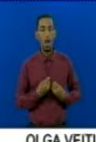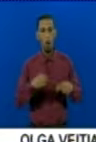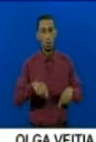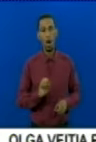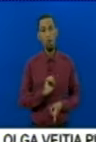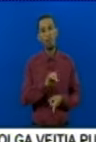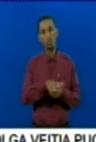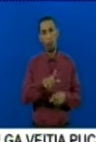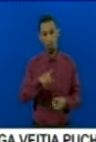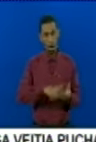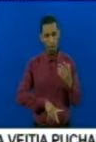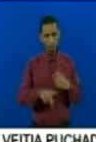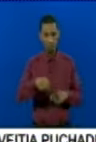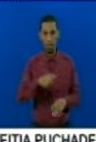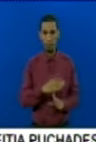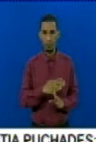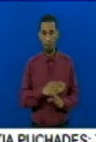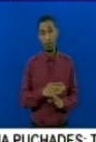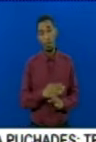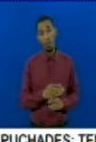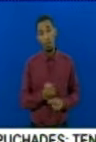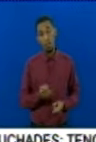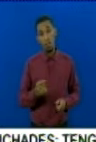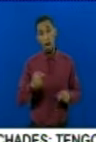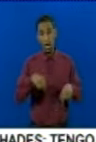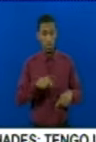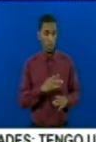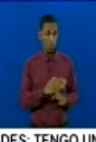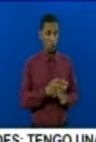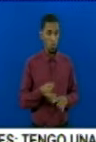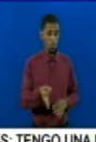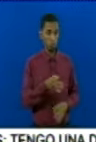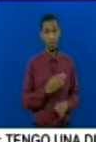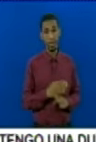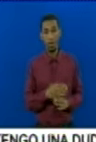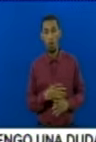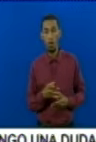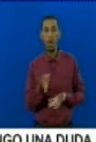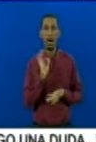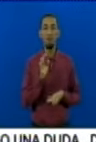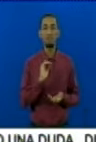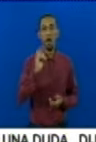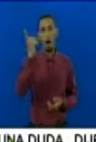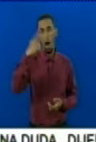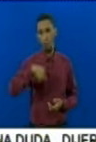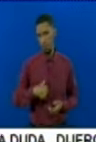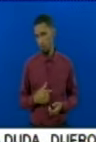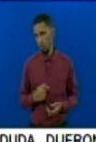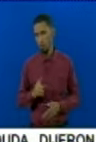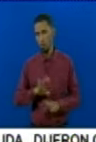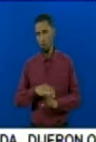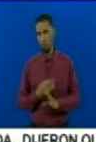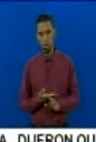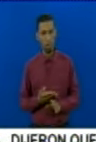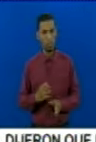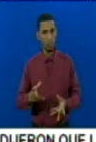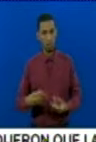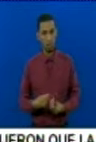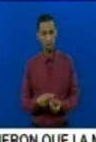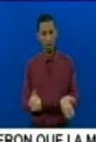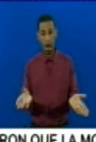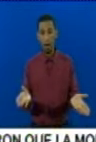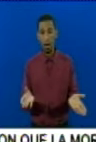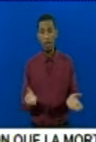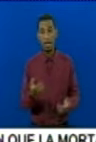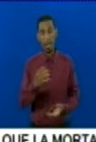nuestra provincia, en el caso del municipio de Santiago, la distribución del café de abril y se va a garantizar el café de este mes a